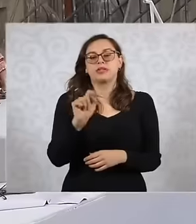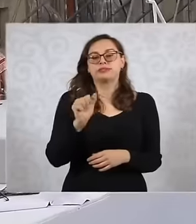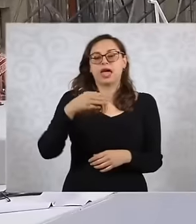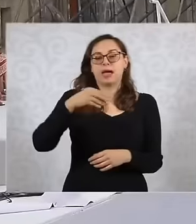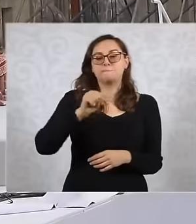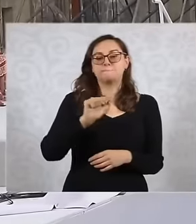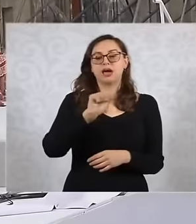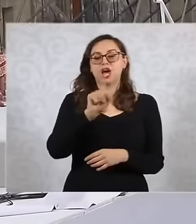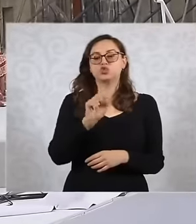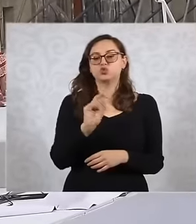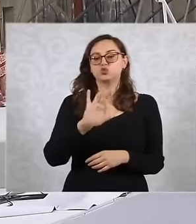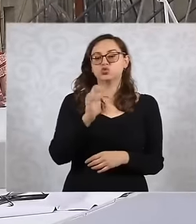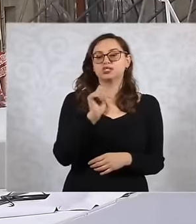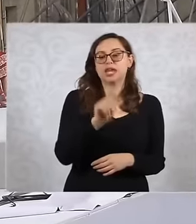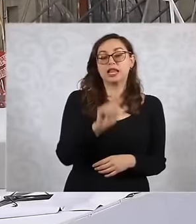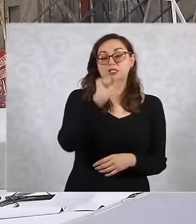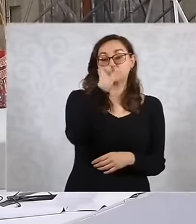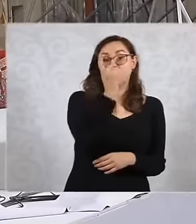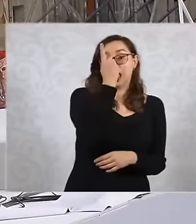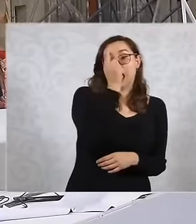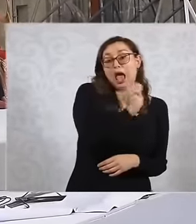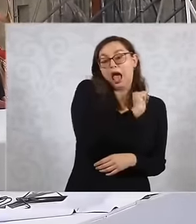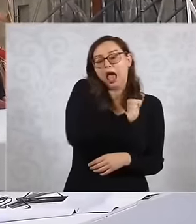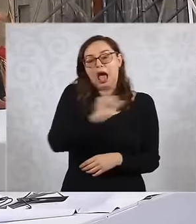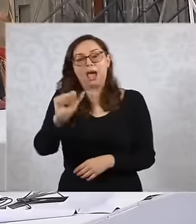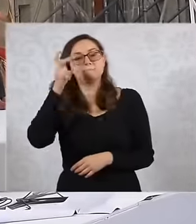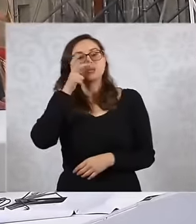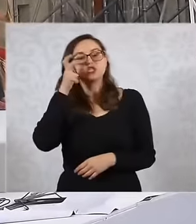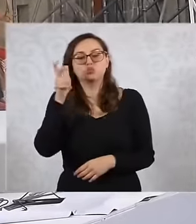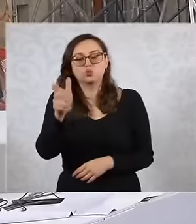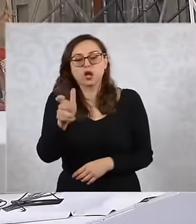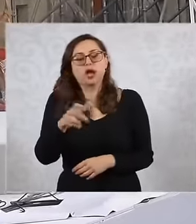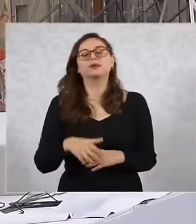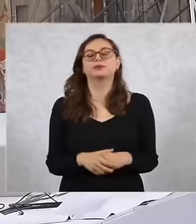San Luis Potosí, a Huejutla, Pachuca.